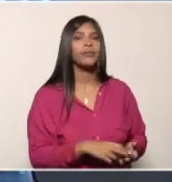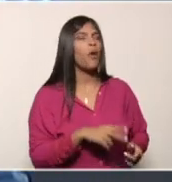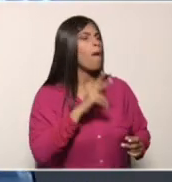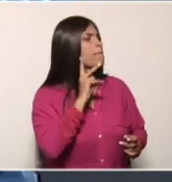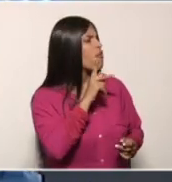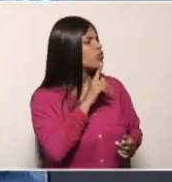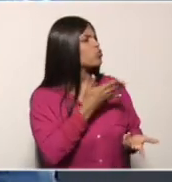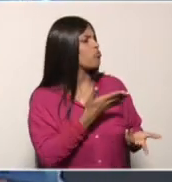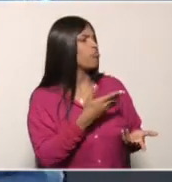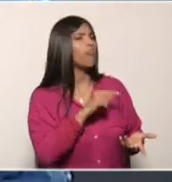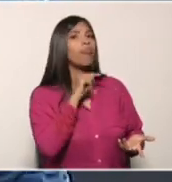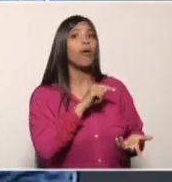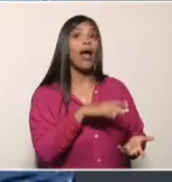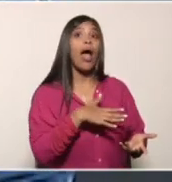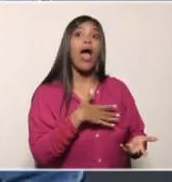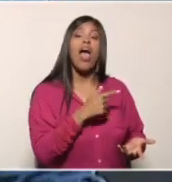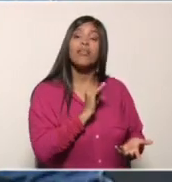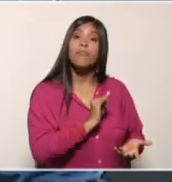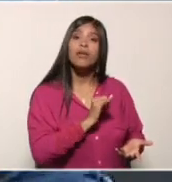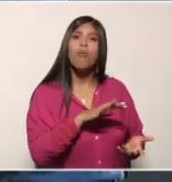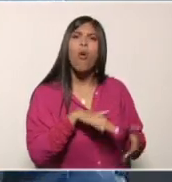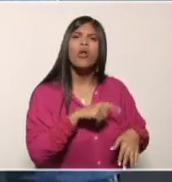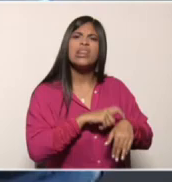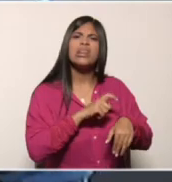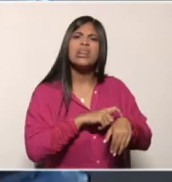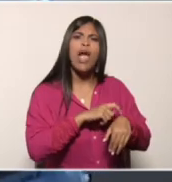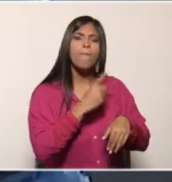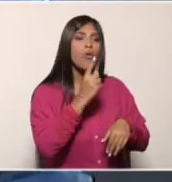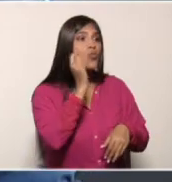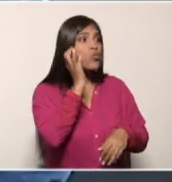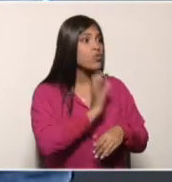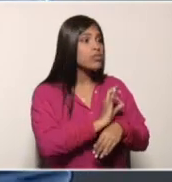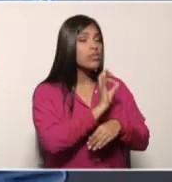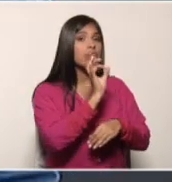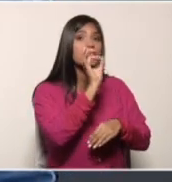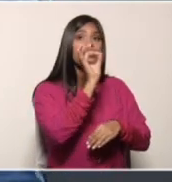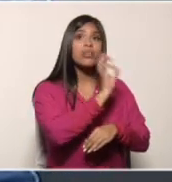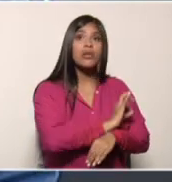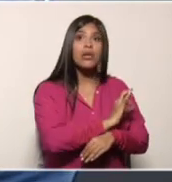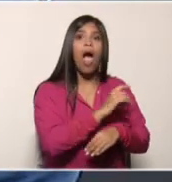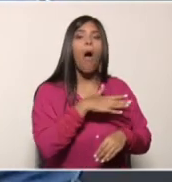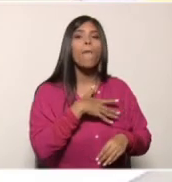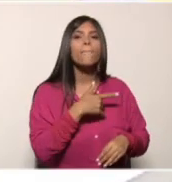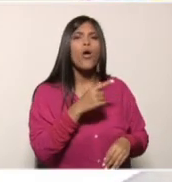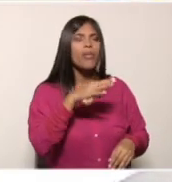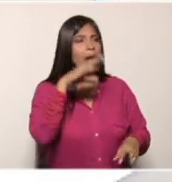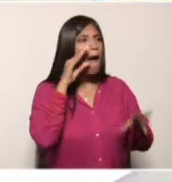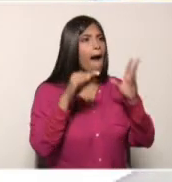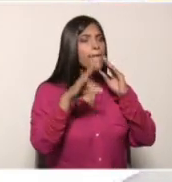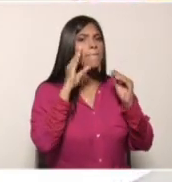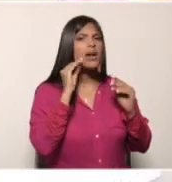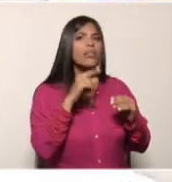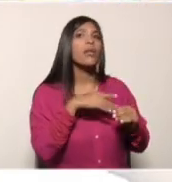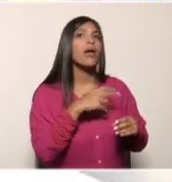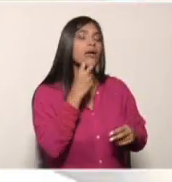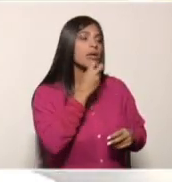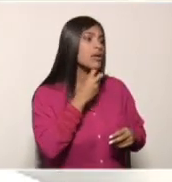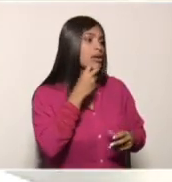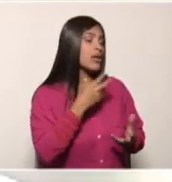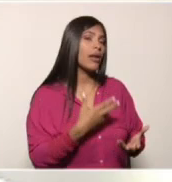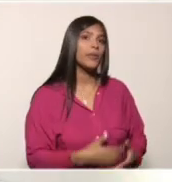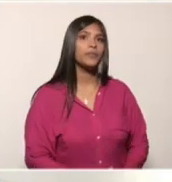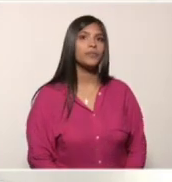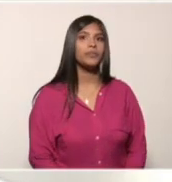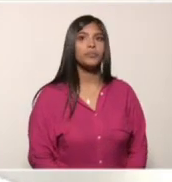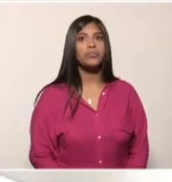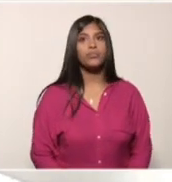esas recomendaciones, aproximadamente ¿cuánto tiempo al día podemos dedicarle nosotros en casa para aprender digamos, un poco más sobre este